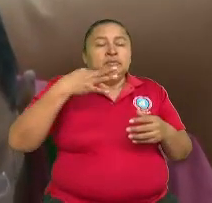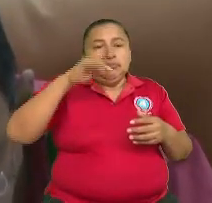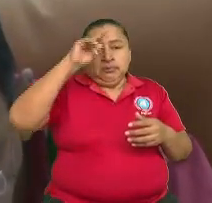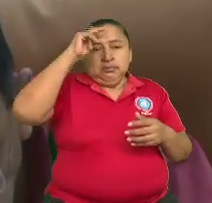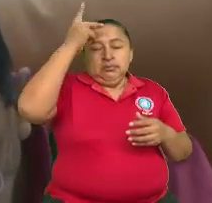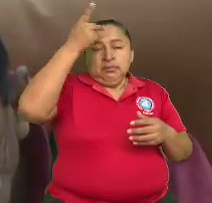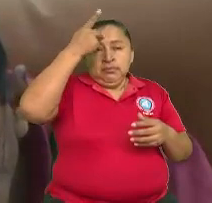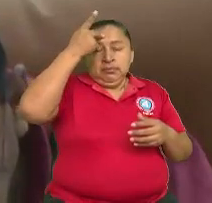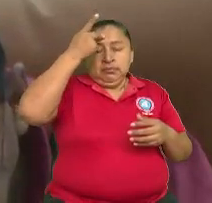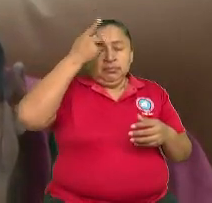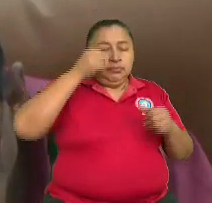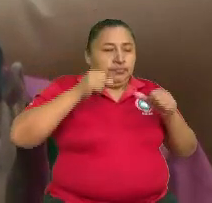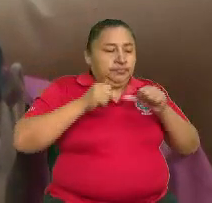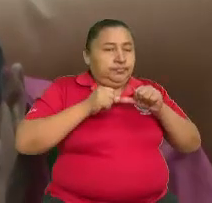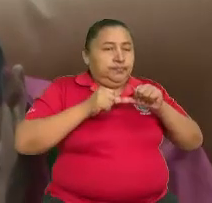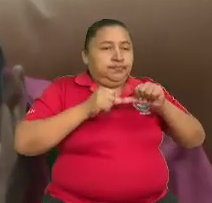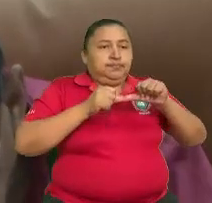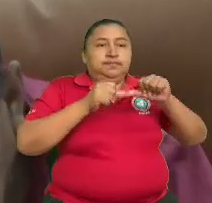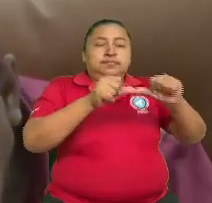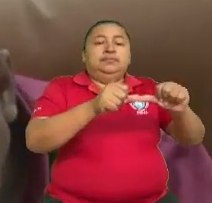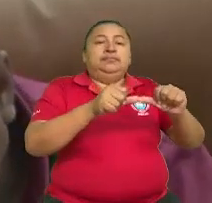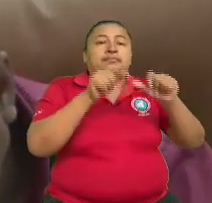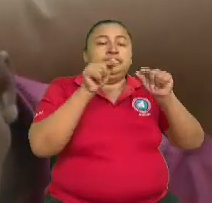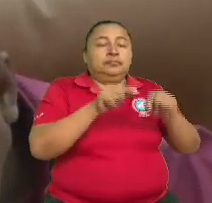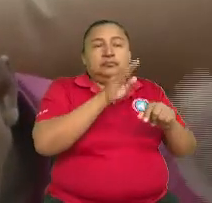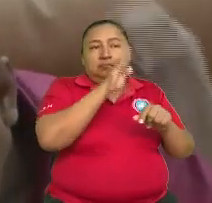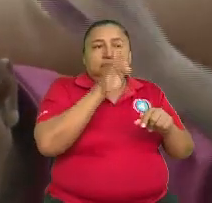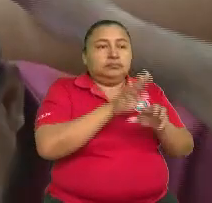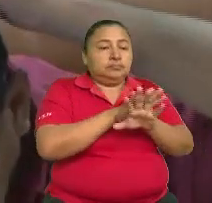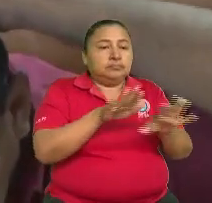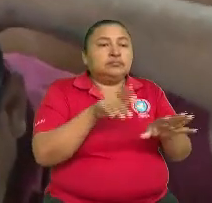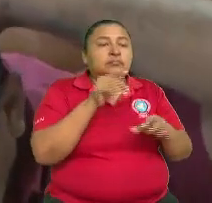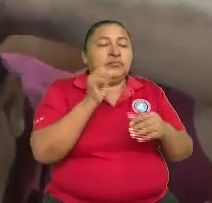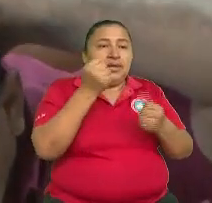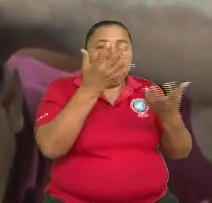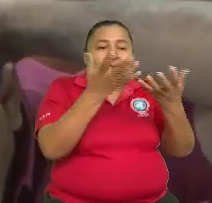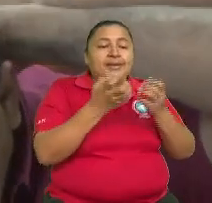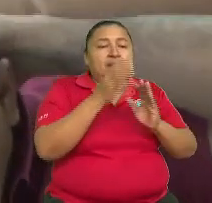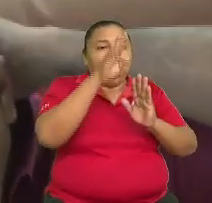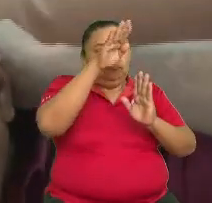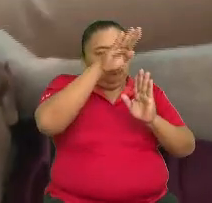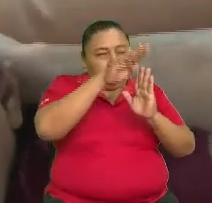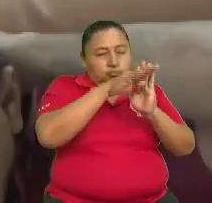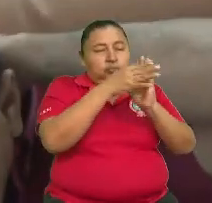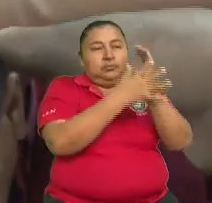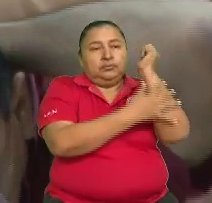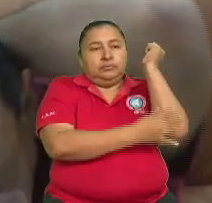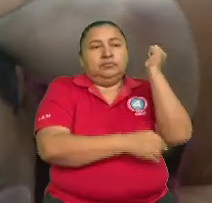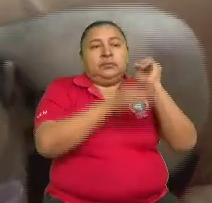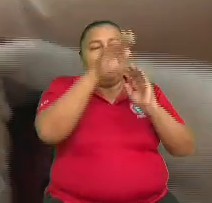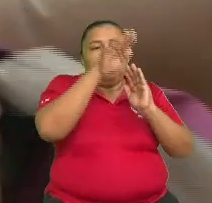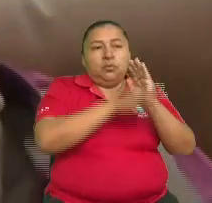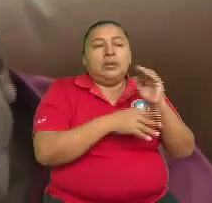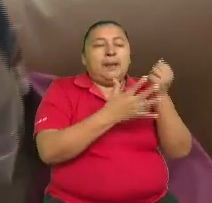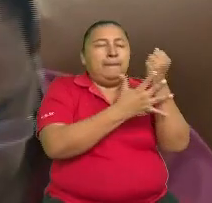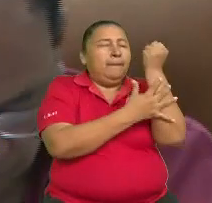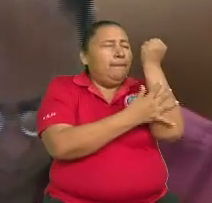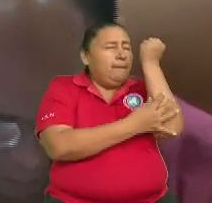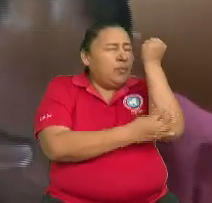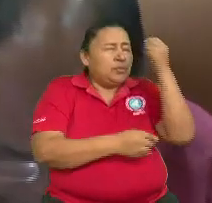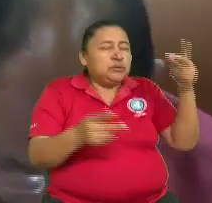política inclaudicable de reducir la pobreza y la pobreza